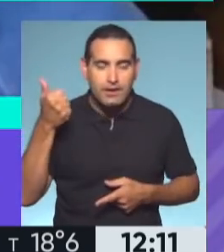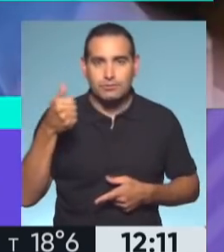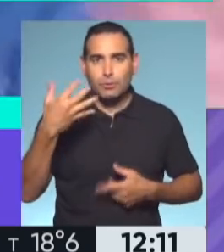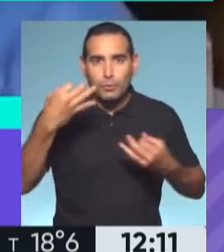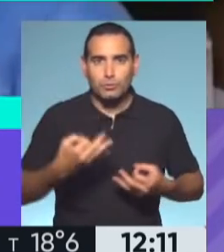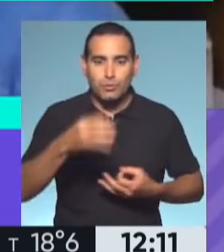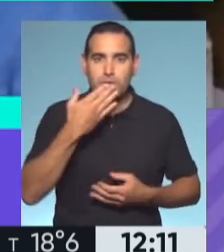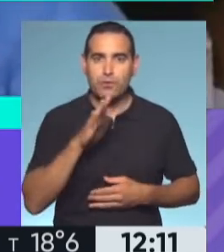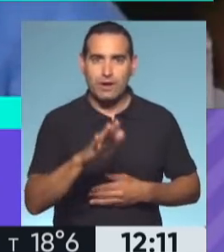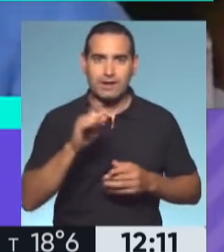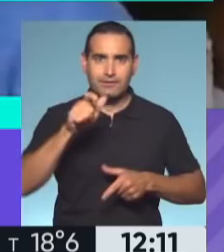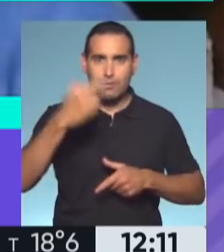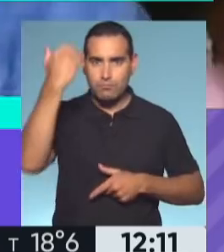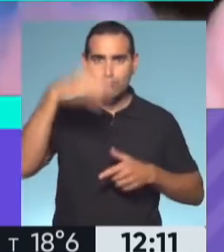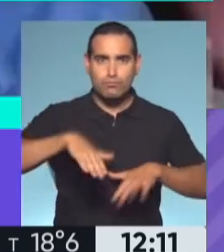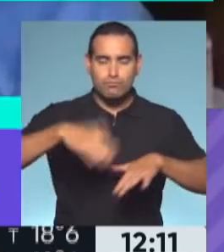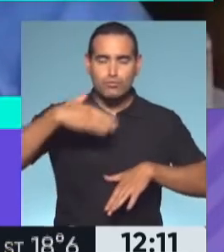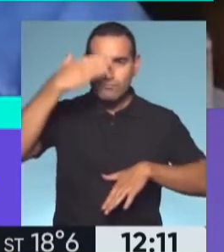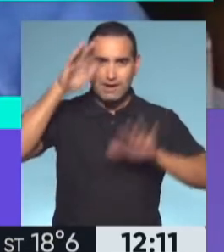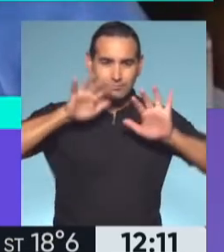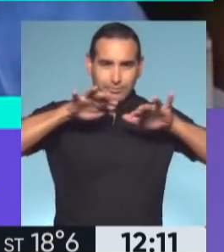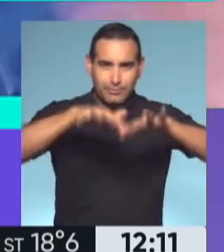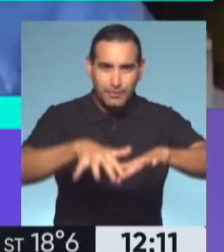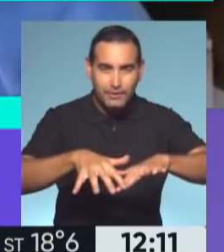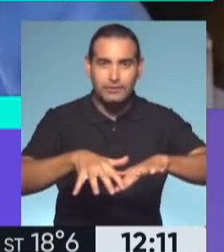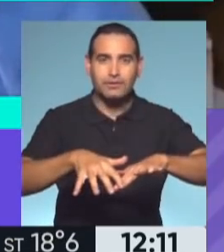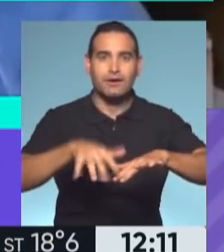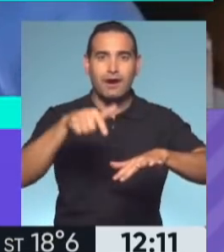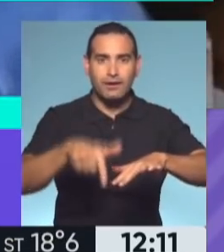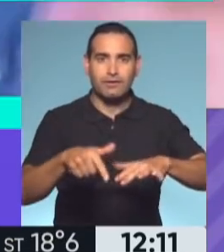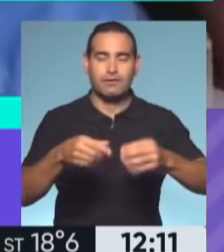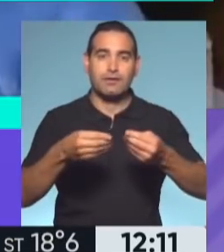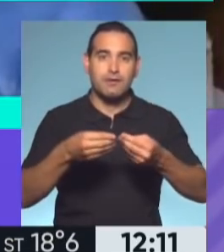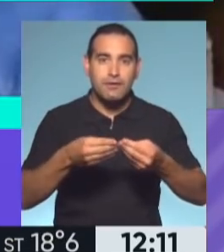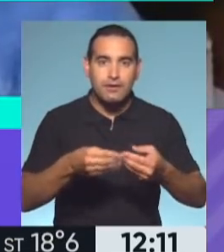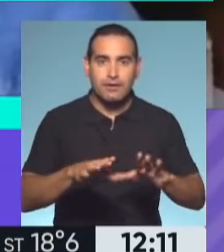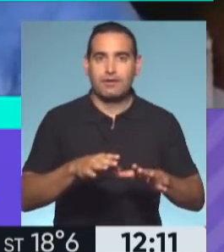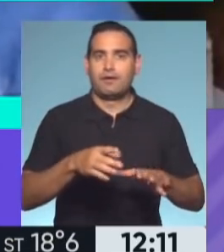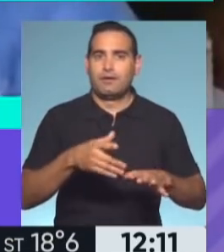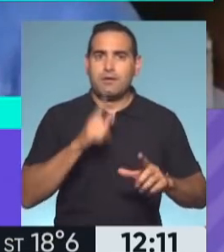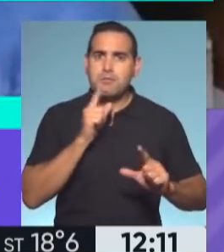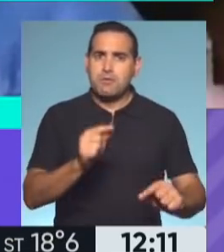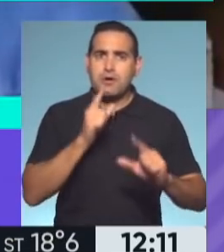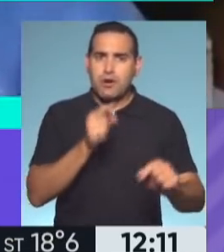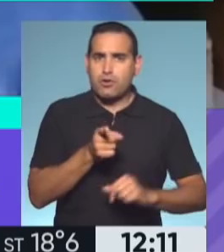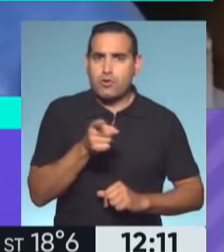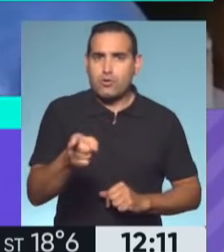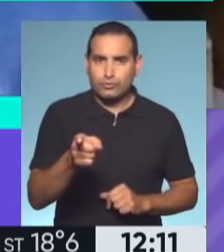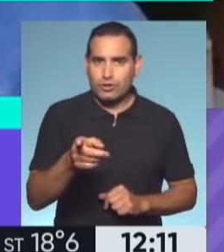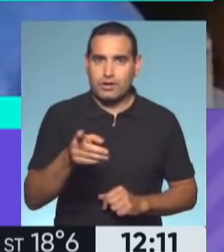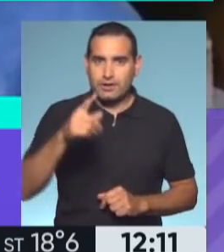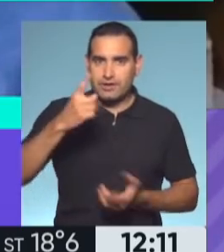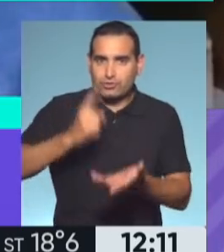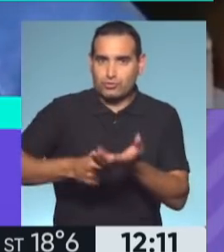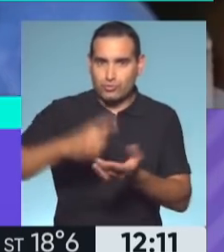Vieja, porque visitan la Mezquita de Al-Aqsa. Dentro de la Mezquita de Al-Aqsa empiezan demostraciones contra estas órdenes de evacuar estas